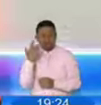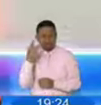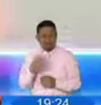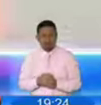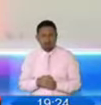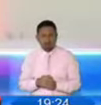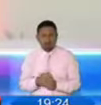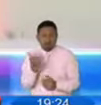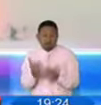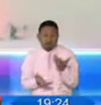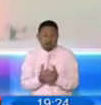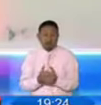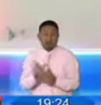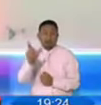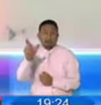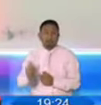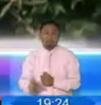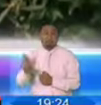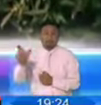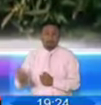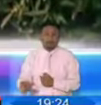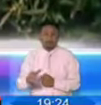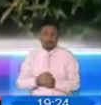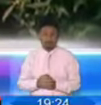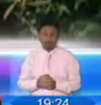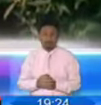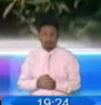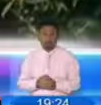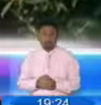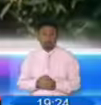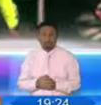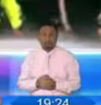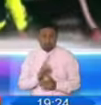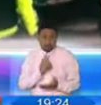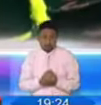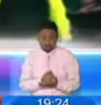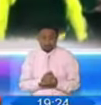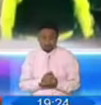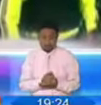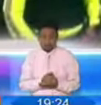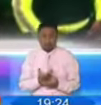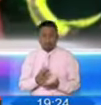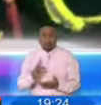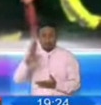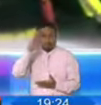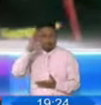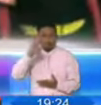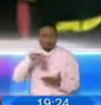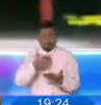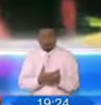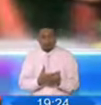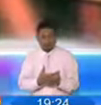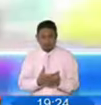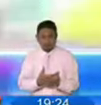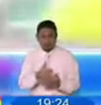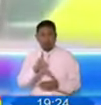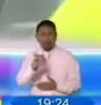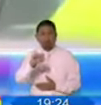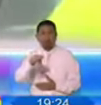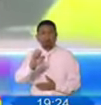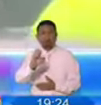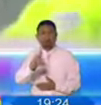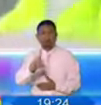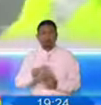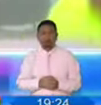que podría tratarse de seres humanos, novedad que no fue confirmada hasta la llegada de los agentes de la DINASED. El uno